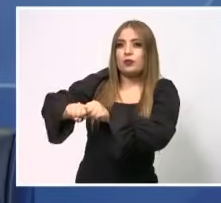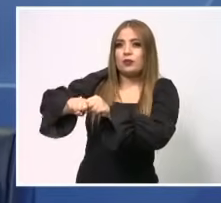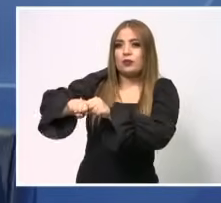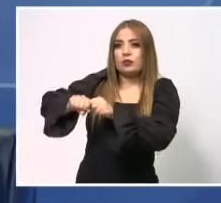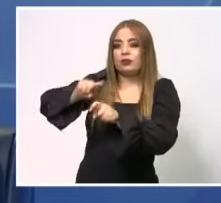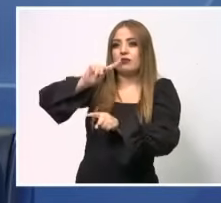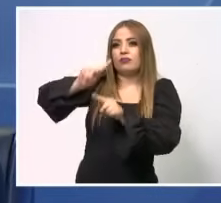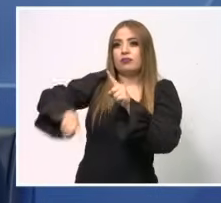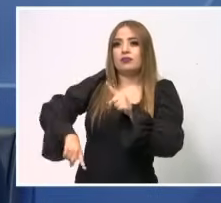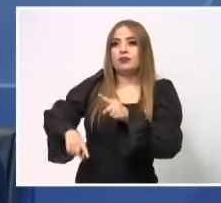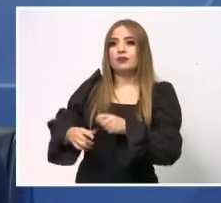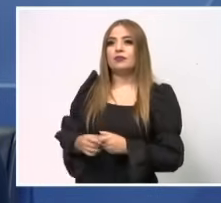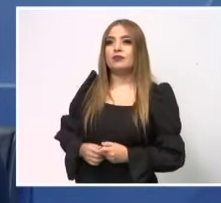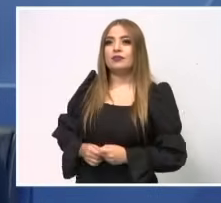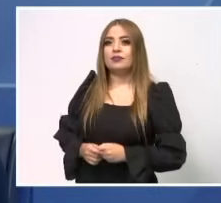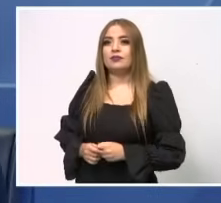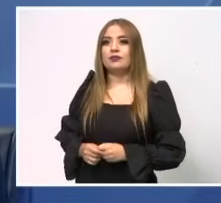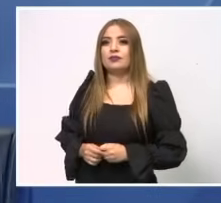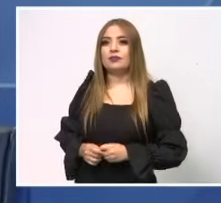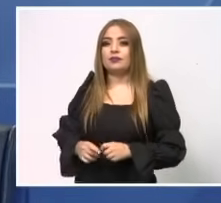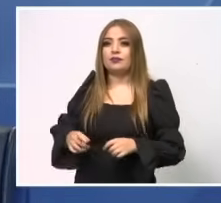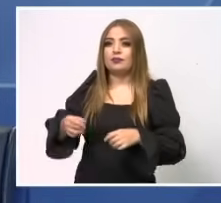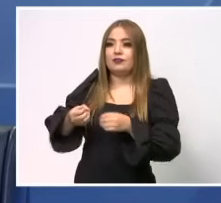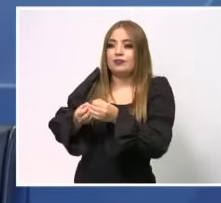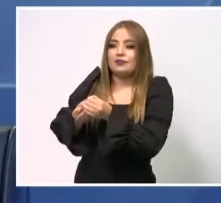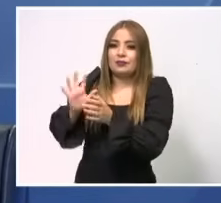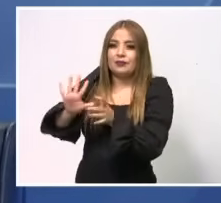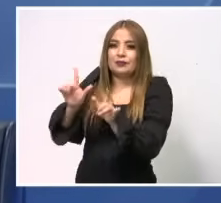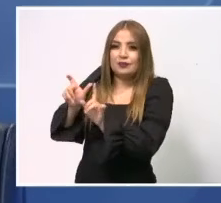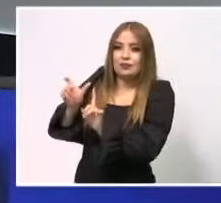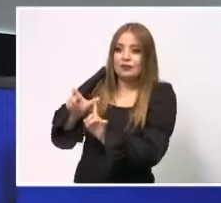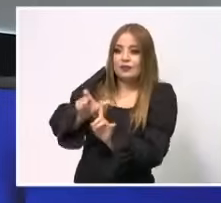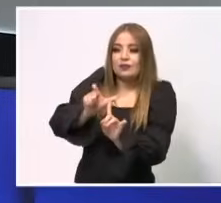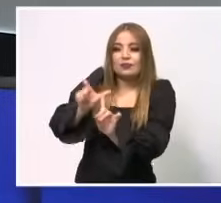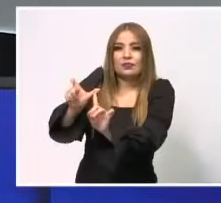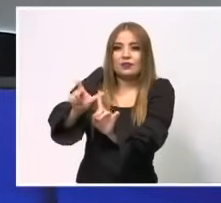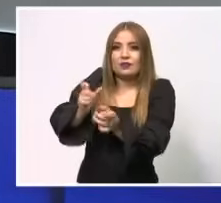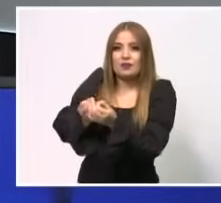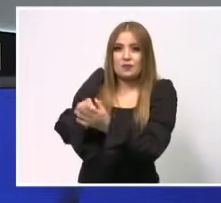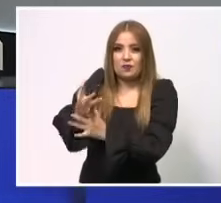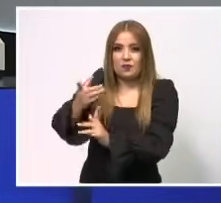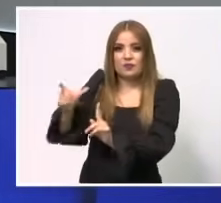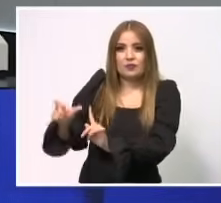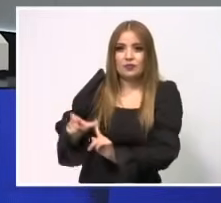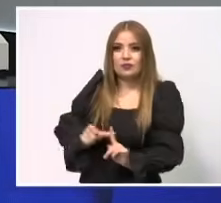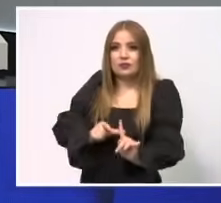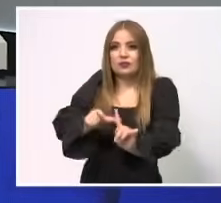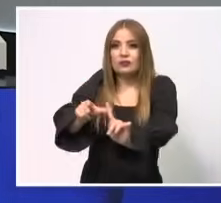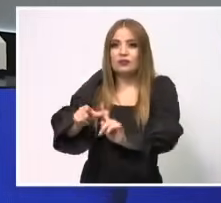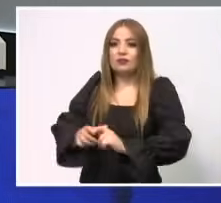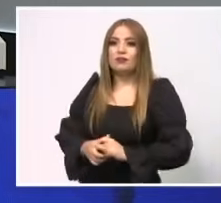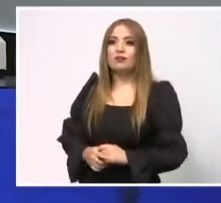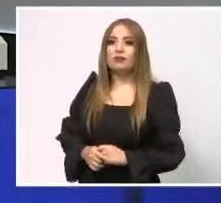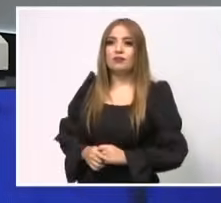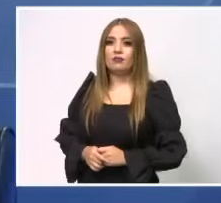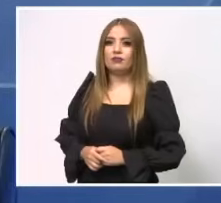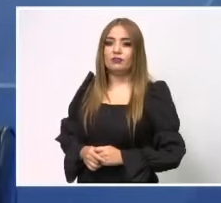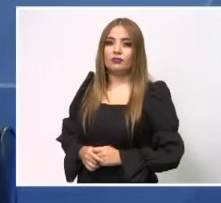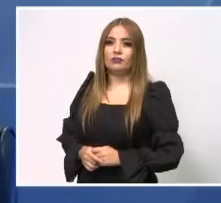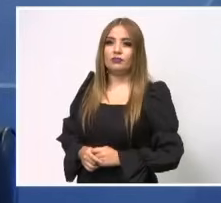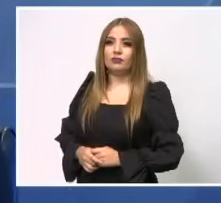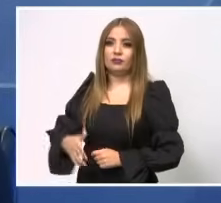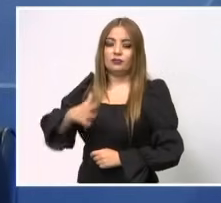retira de de del mueble digámosnos escoltas a la salida para que no no hubiera ningún percance